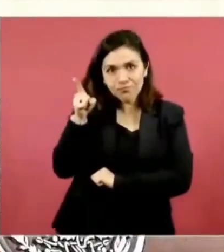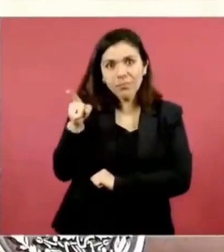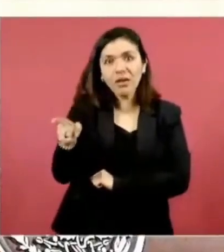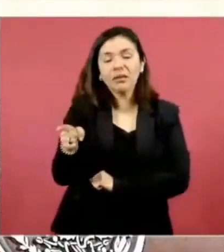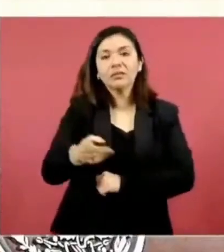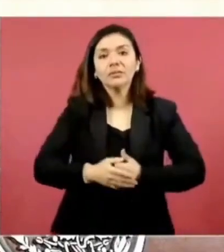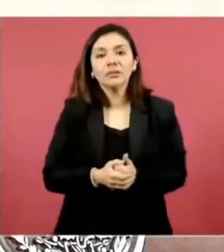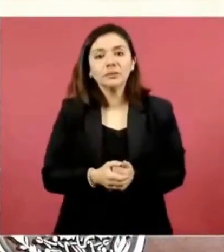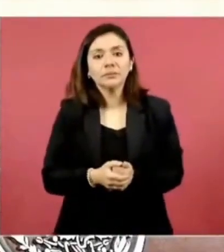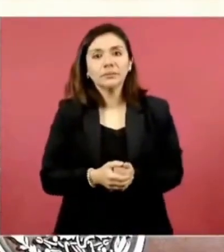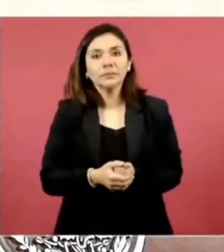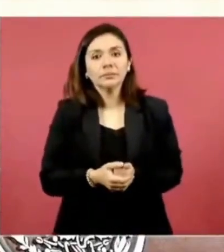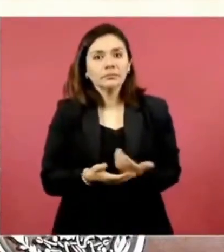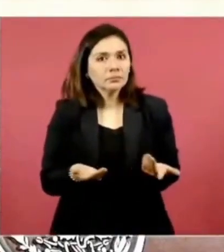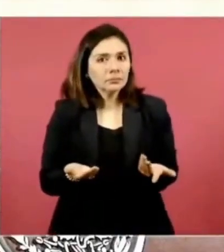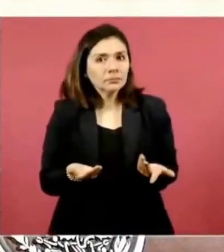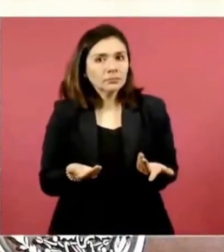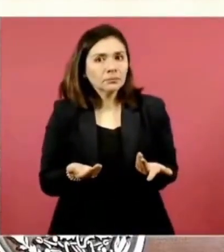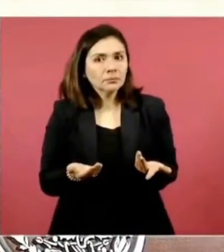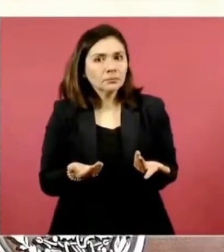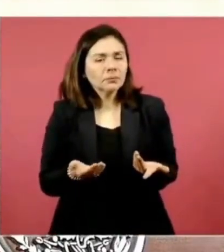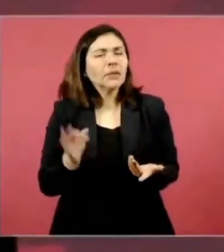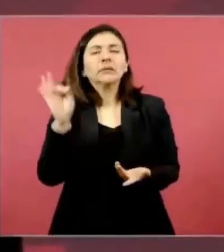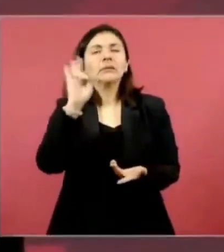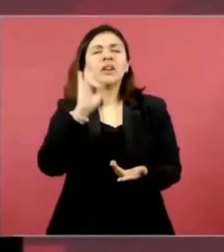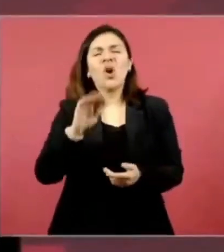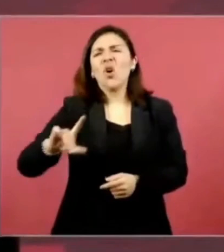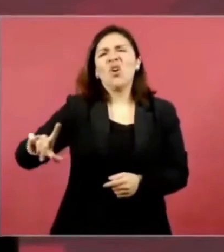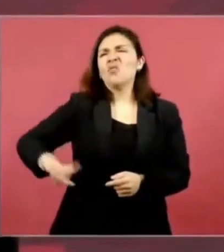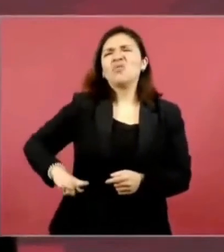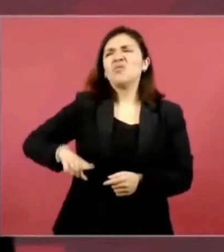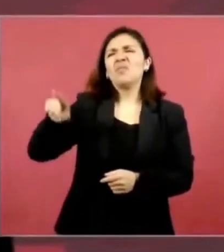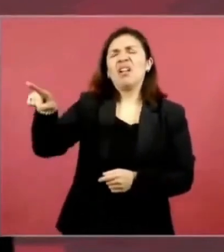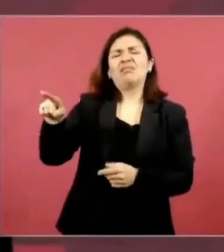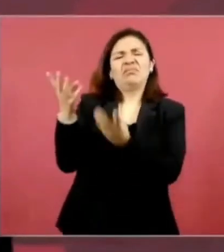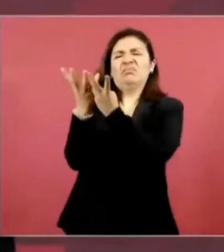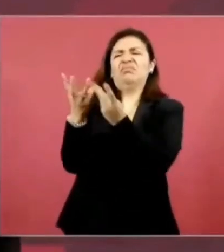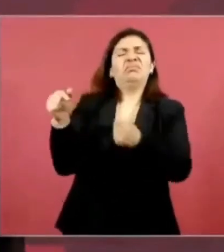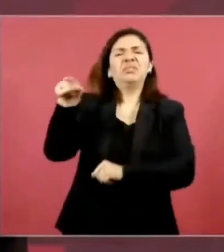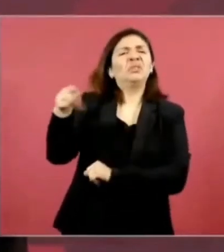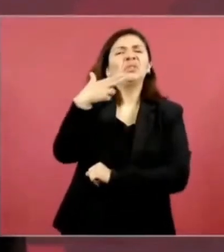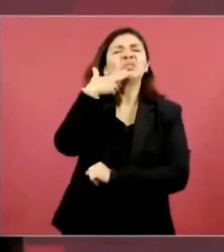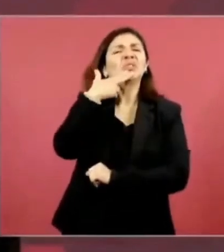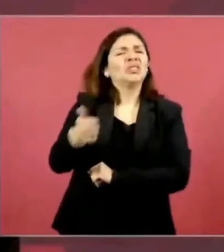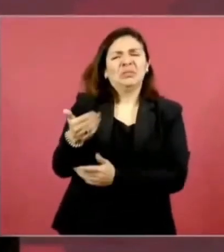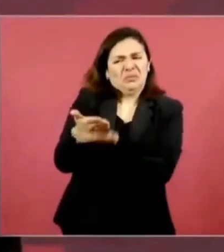¿Cómo? A ver, se diluye el Estado, no existe el Estado, todo es el mercado.